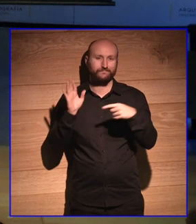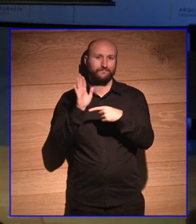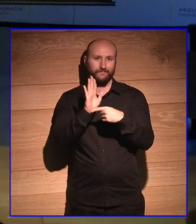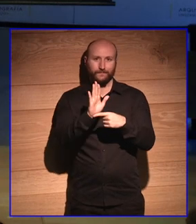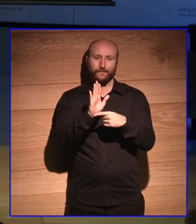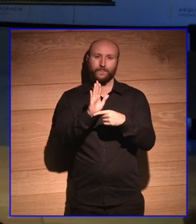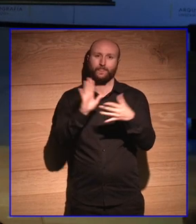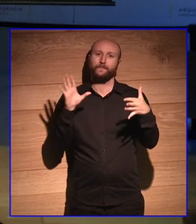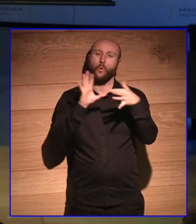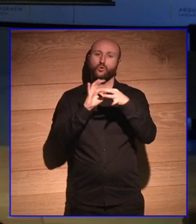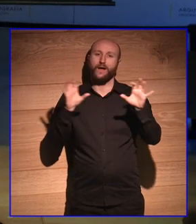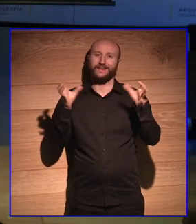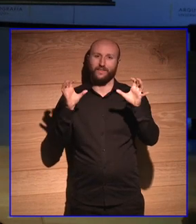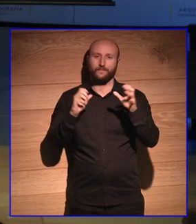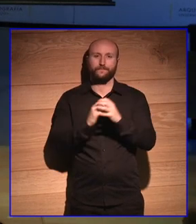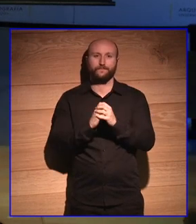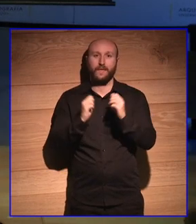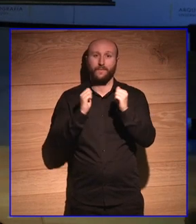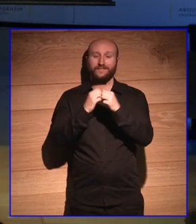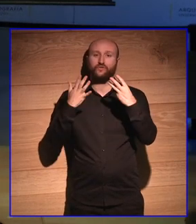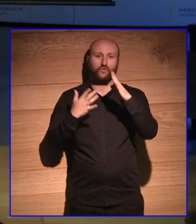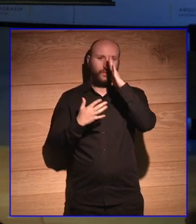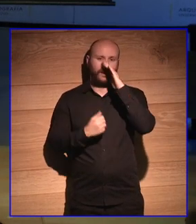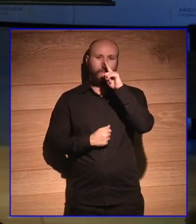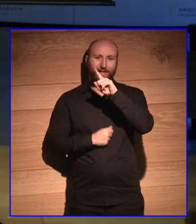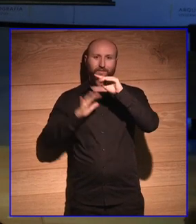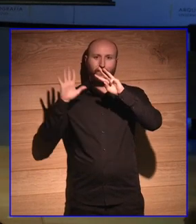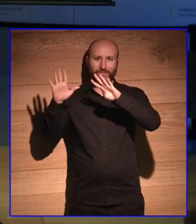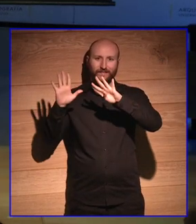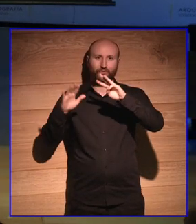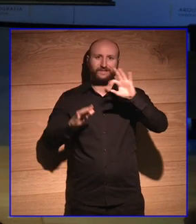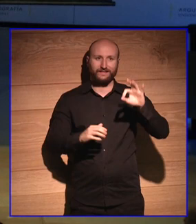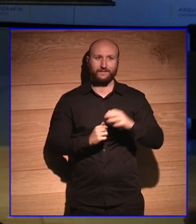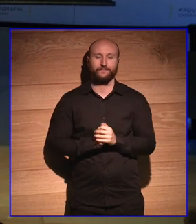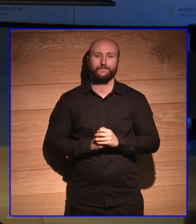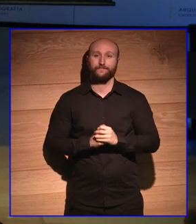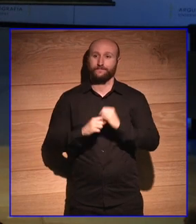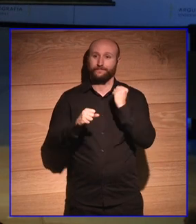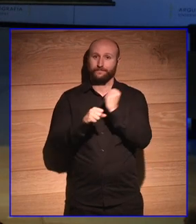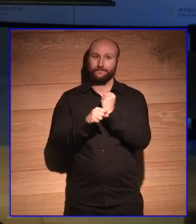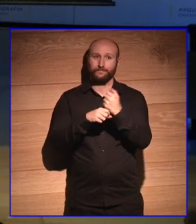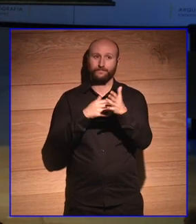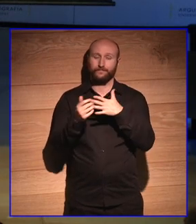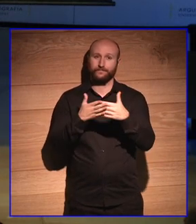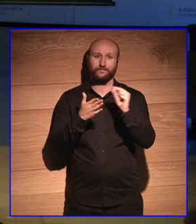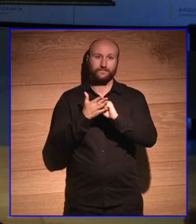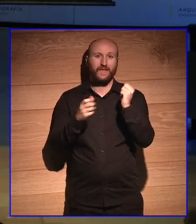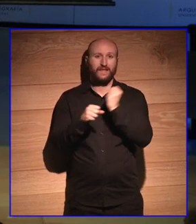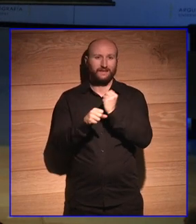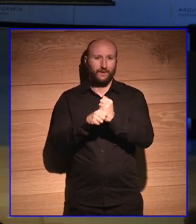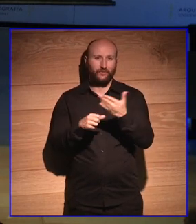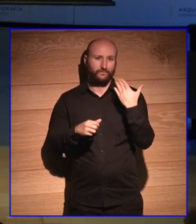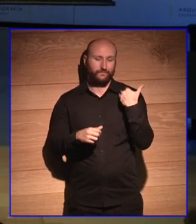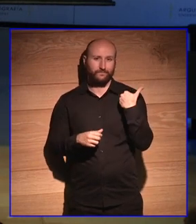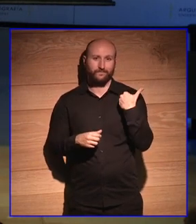en unión radio el 28 de febrero de 1930 las obras interpretadas fueron sus trabajos más recientes el